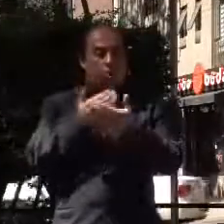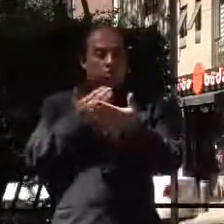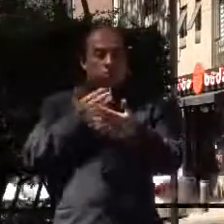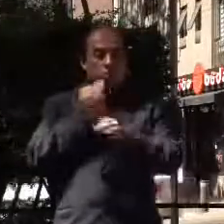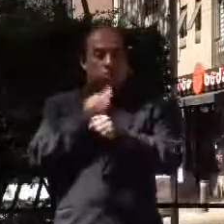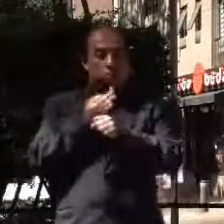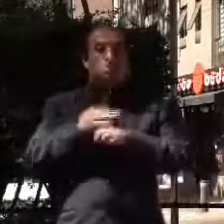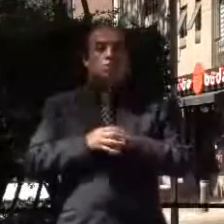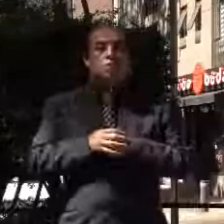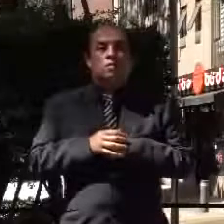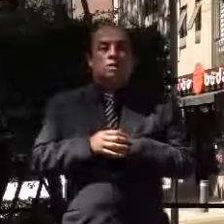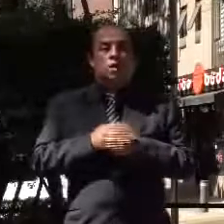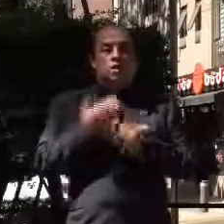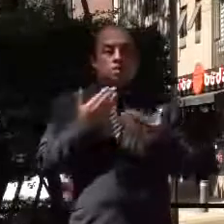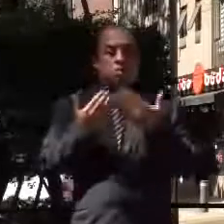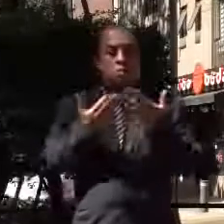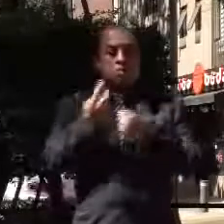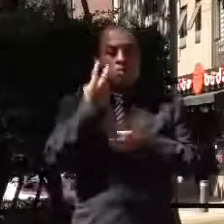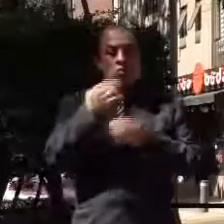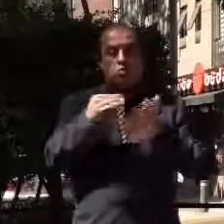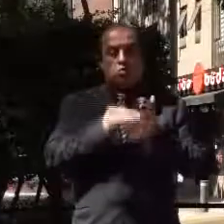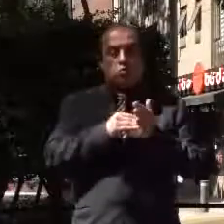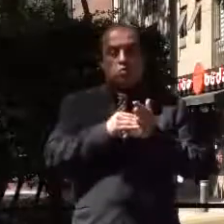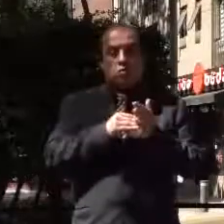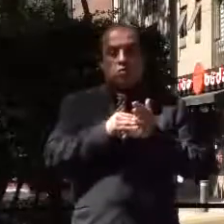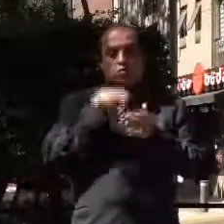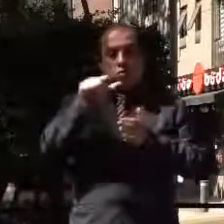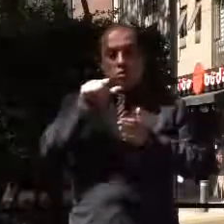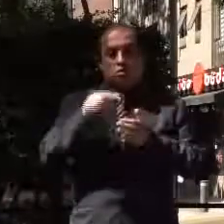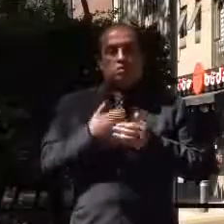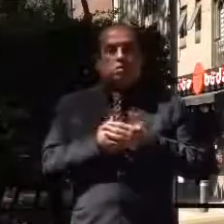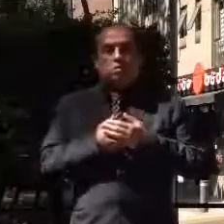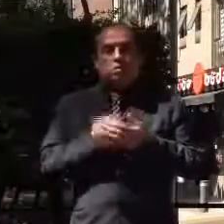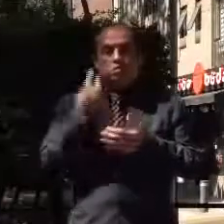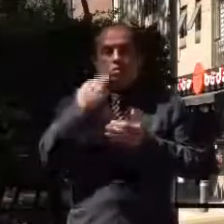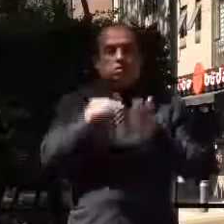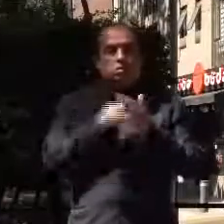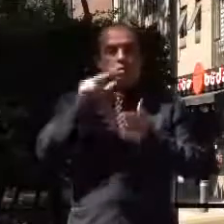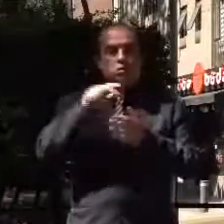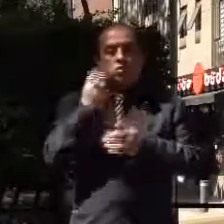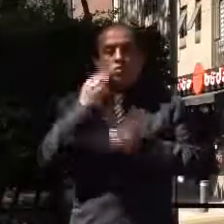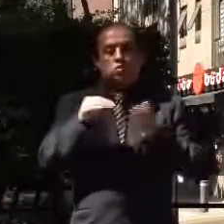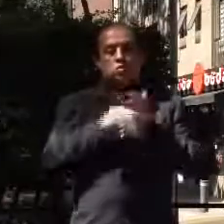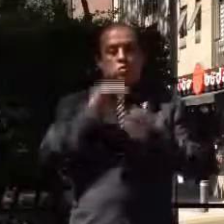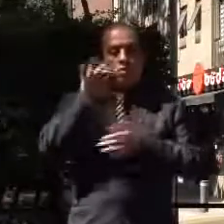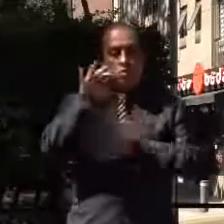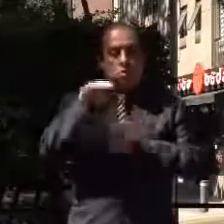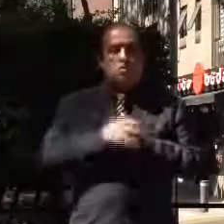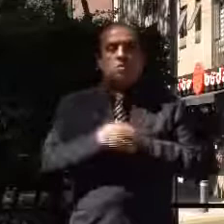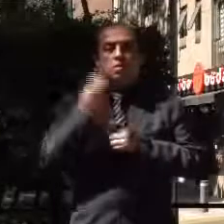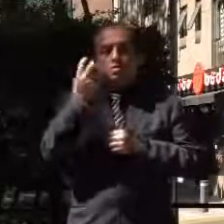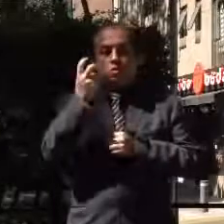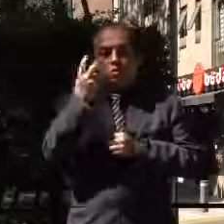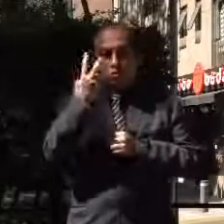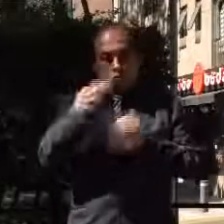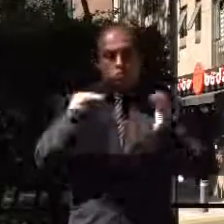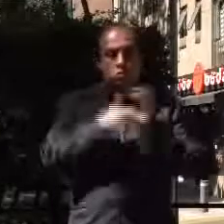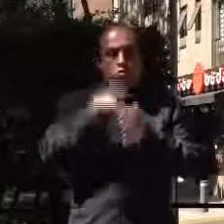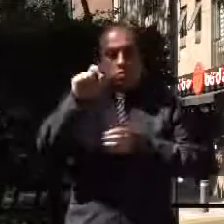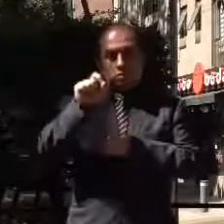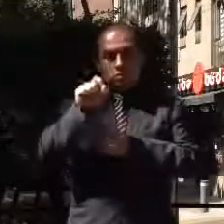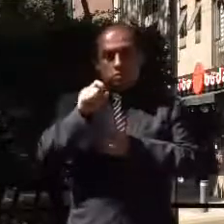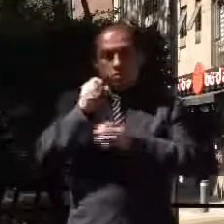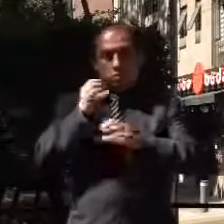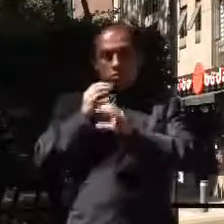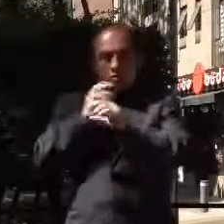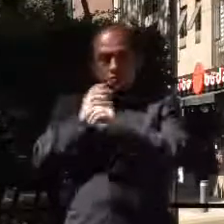en el comparativo 2.17, 2.18 contra 2.19, 2.20, en términos de solicitudes de pipas de agua a la alcaldía,